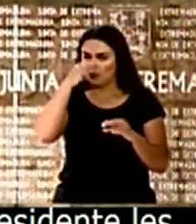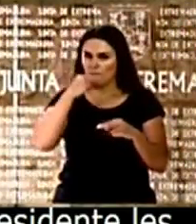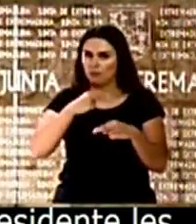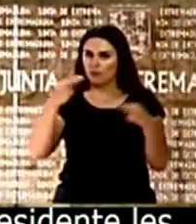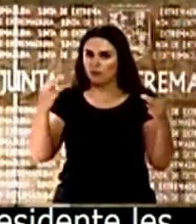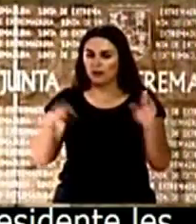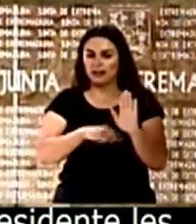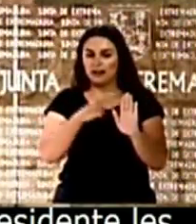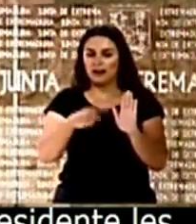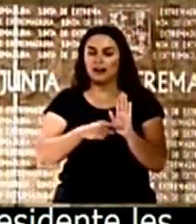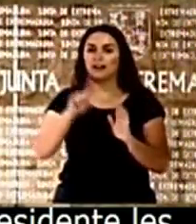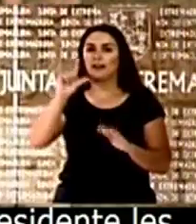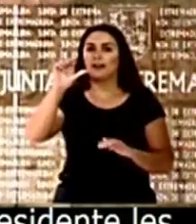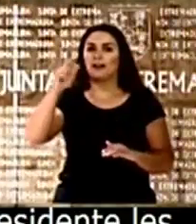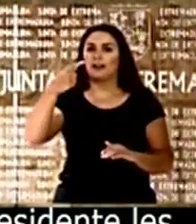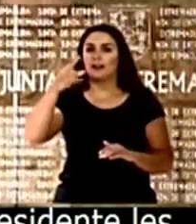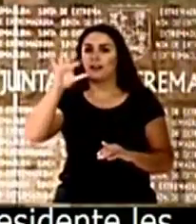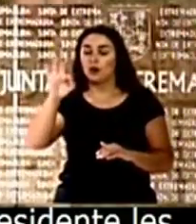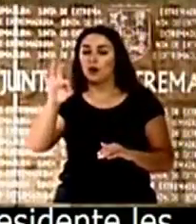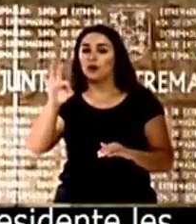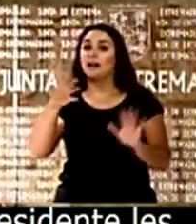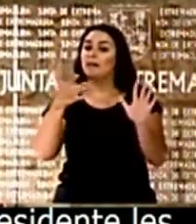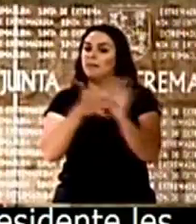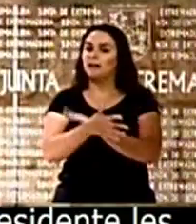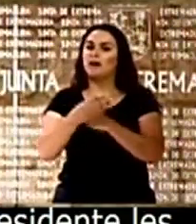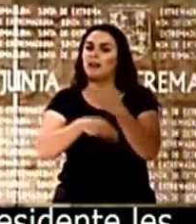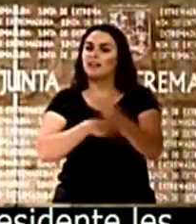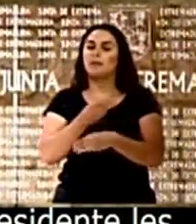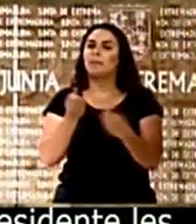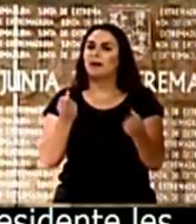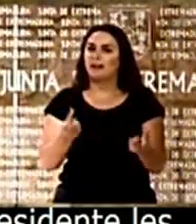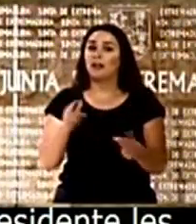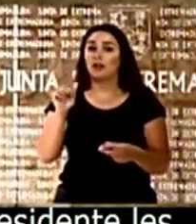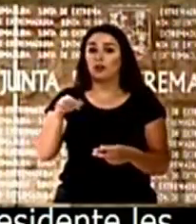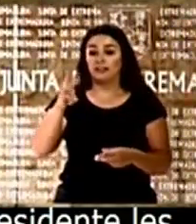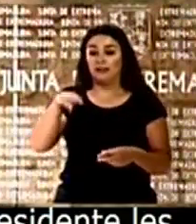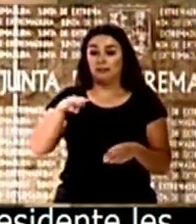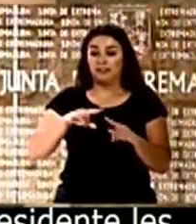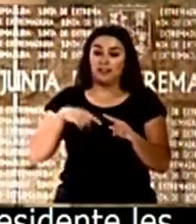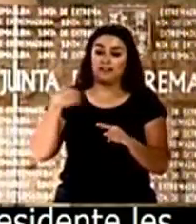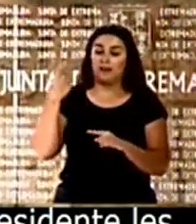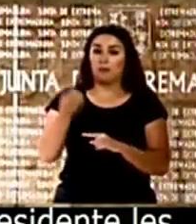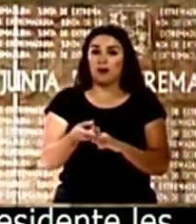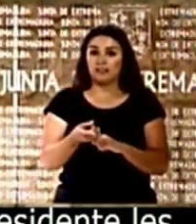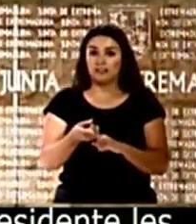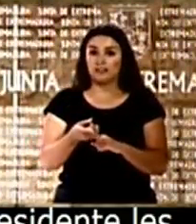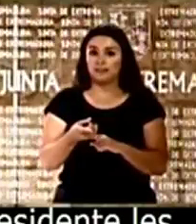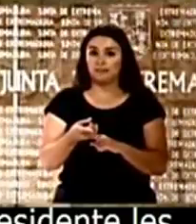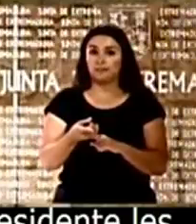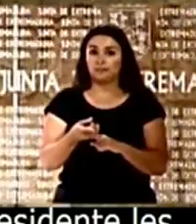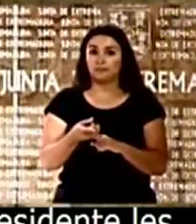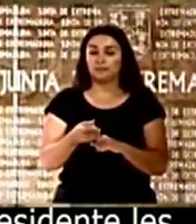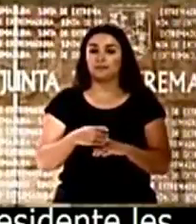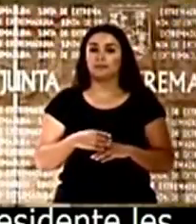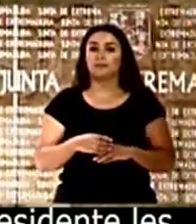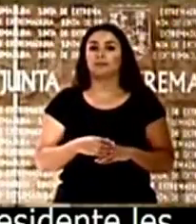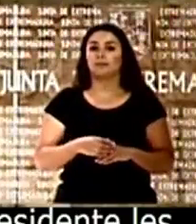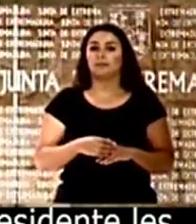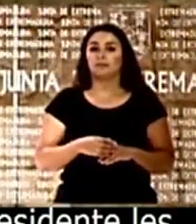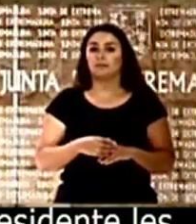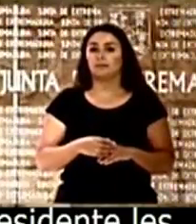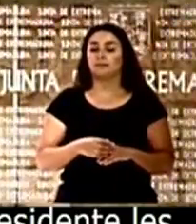la Ley Legio, dijimos para qué la hacíamos. Y hoy, 3 meses después, con esa noticia que ustedes